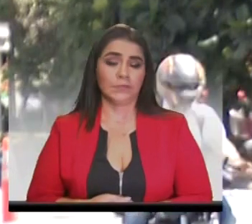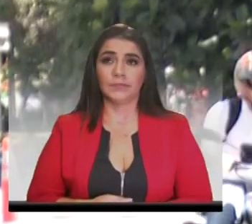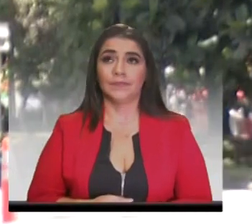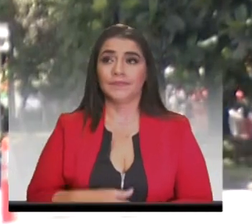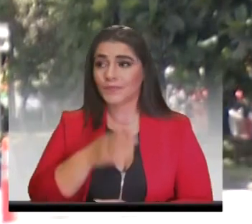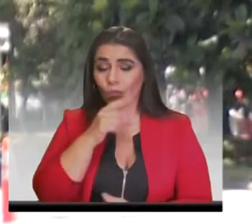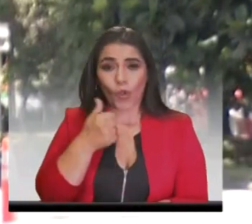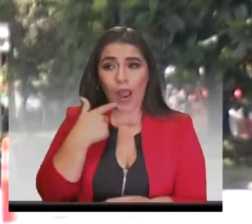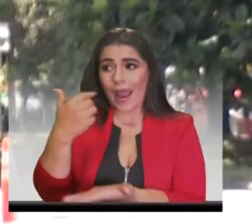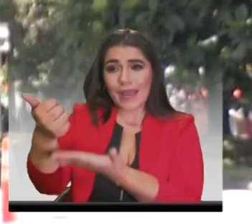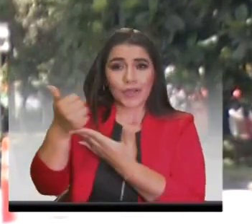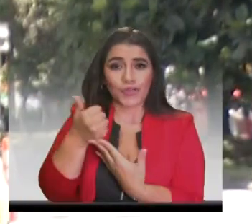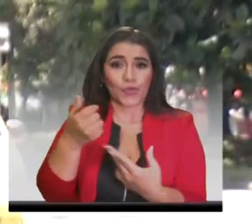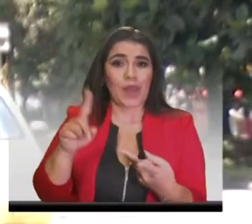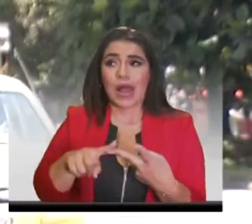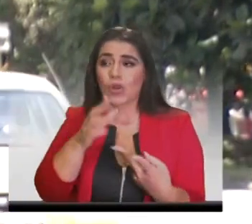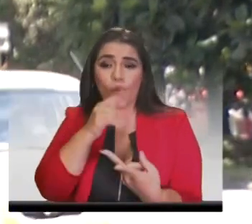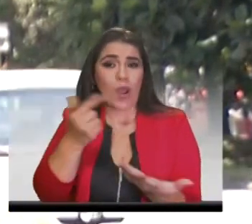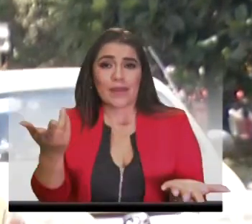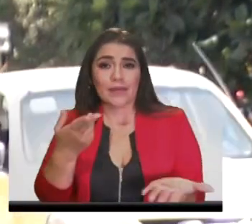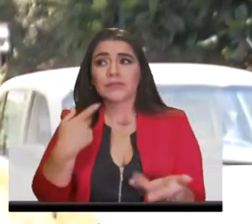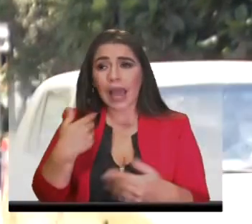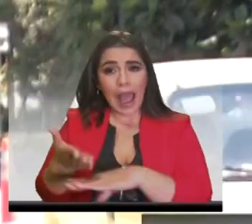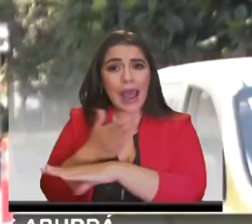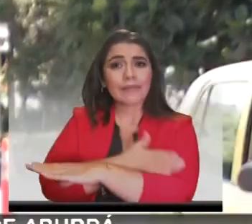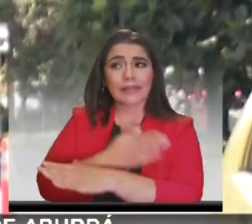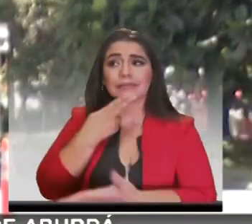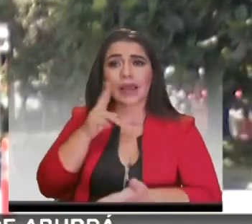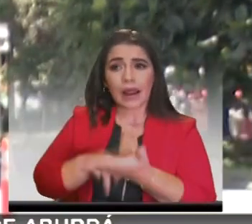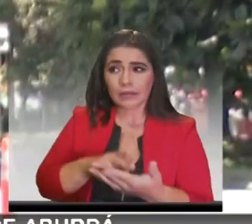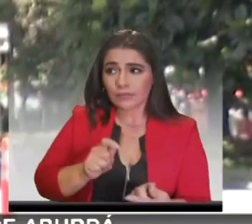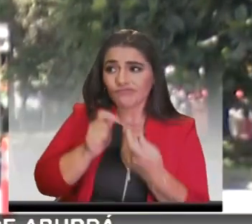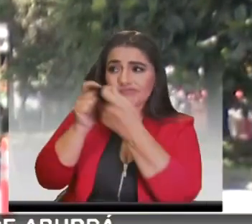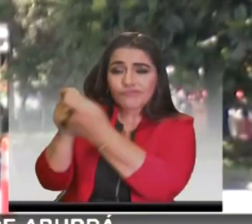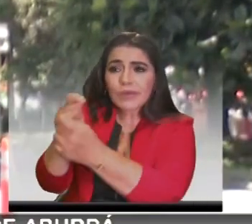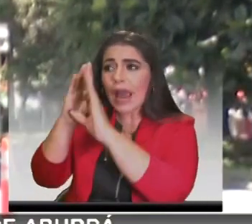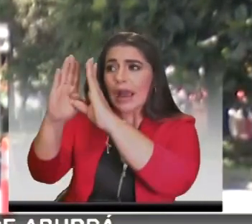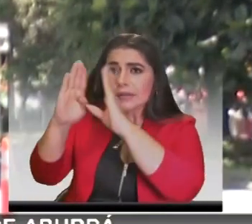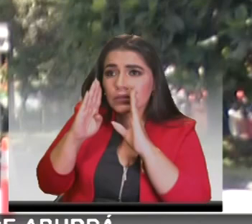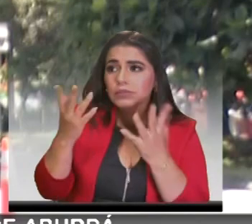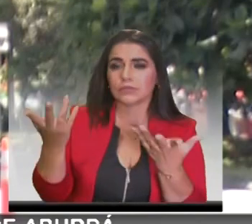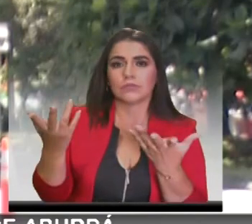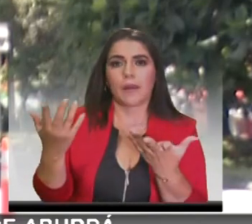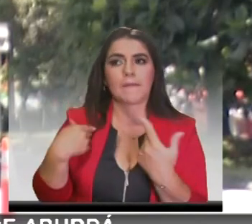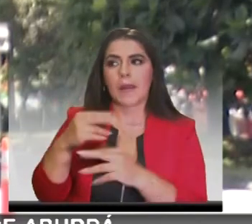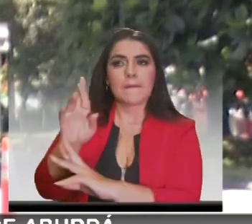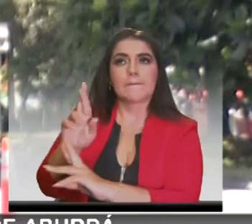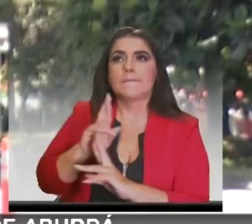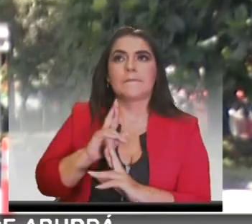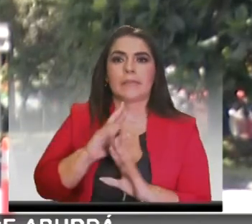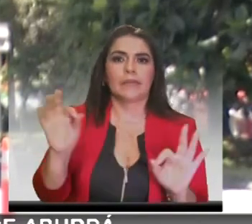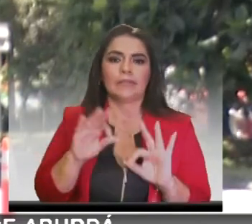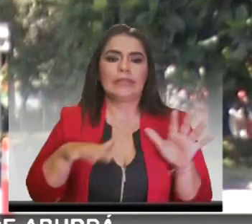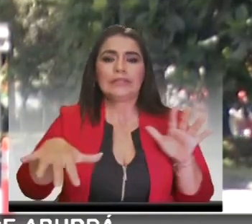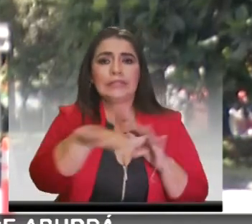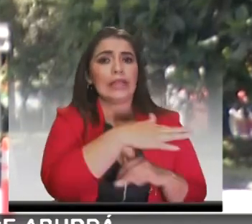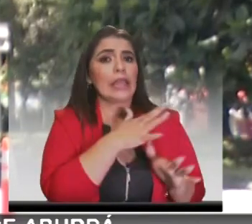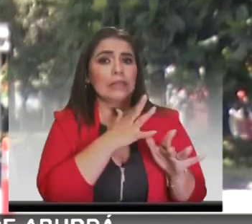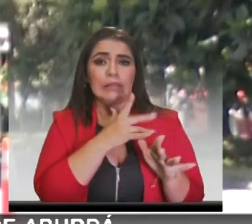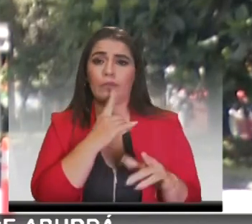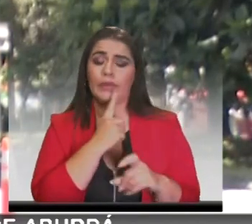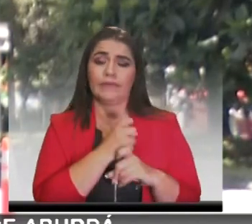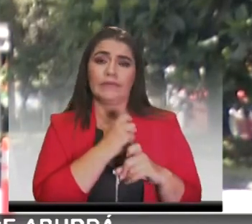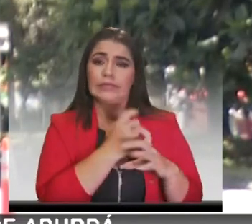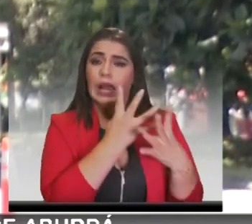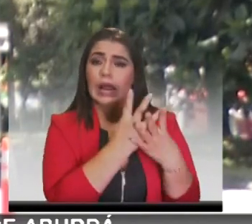director nacional, pero le enviamos esa carta diciéndole hay que atender este caso. Itagüí hoy es un caso importante, esa